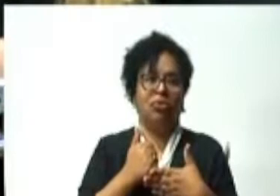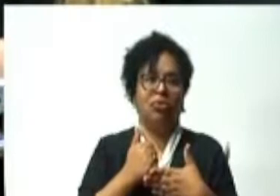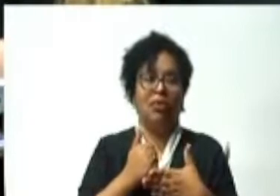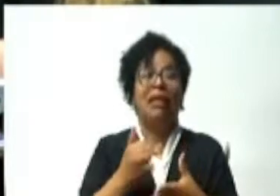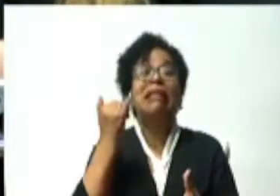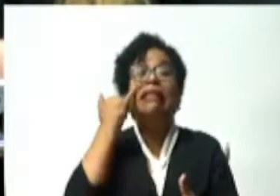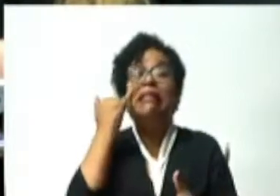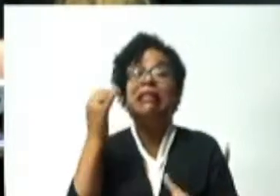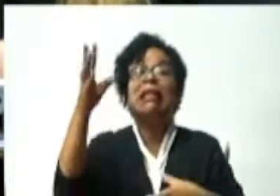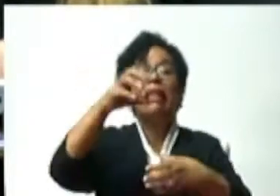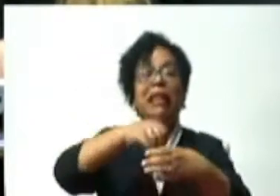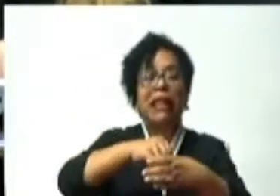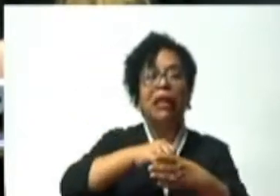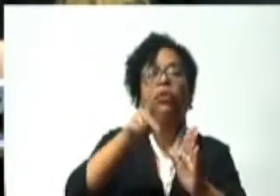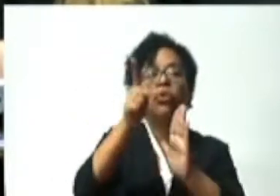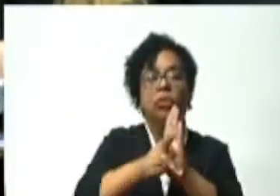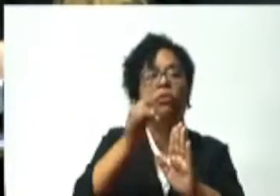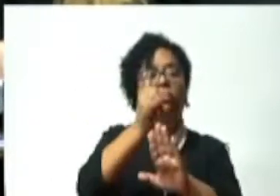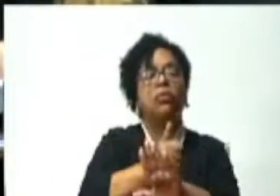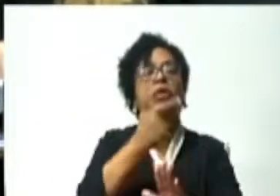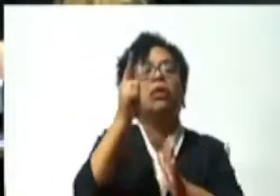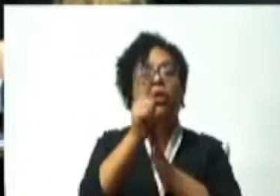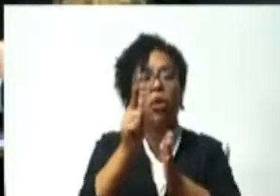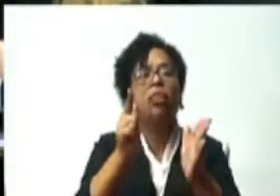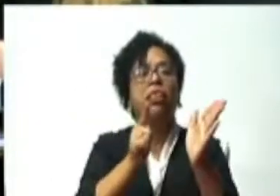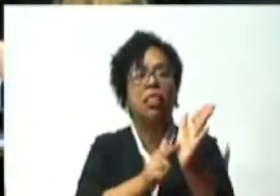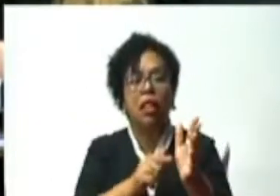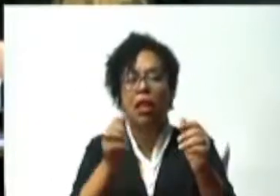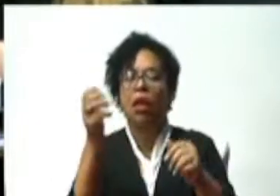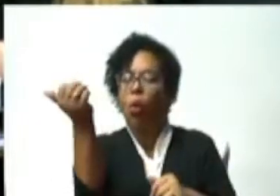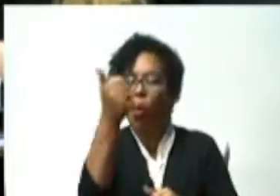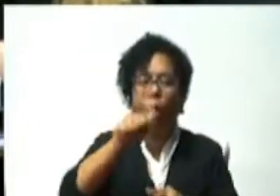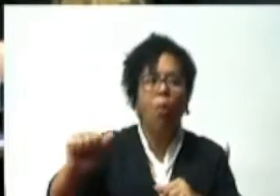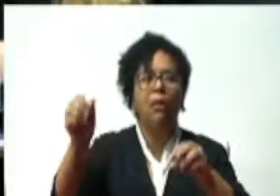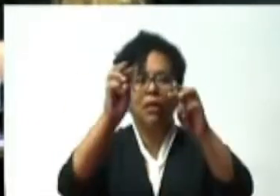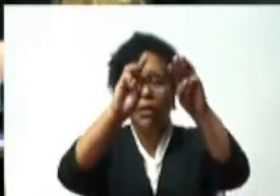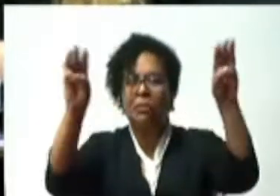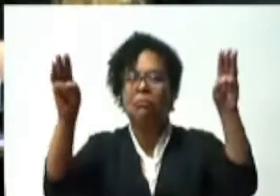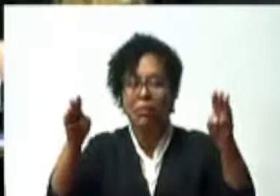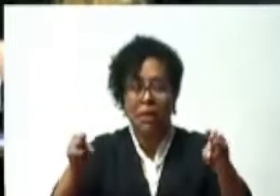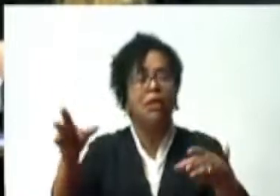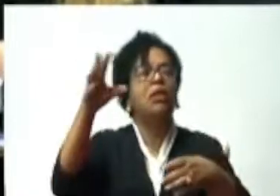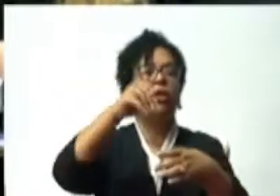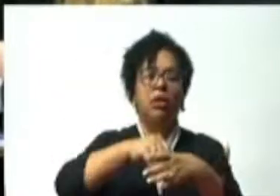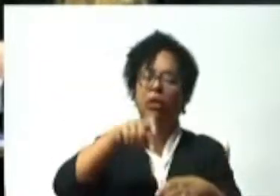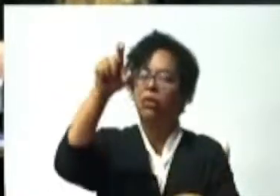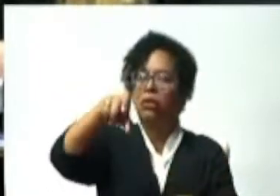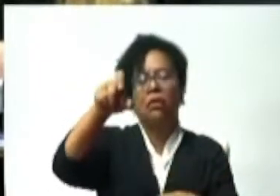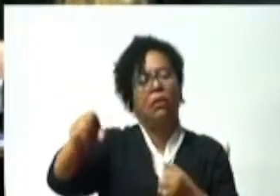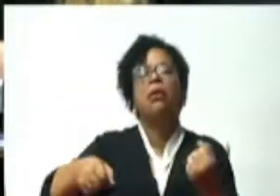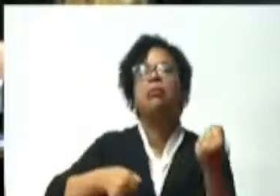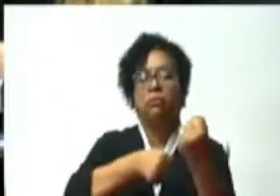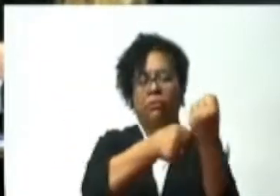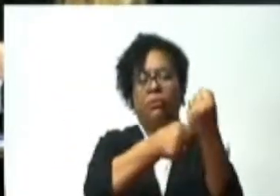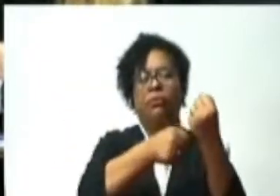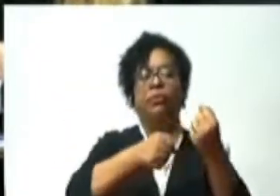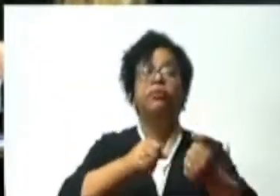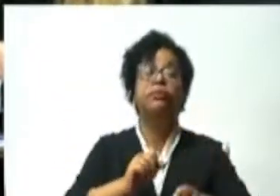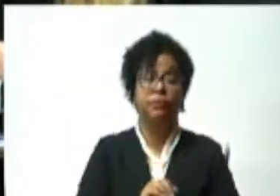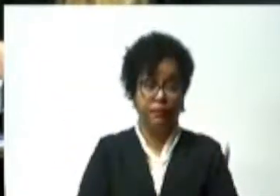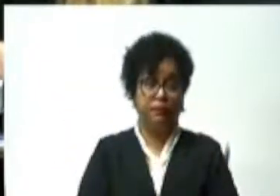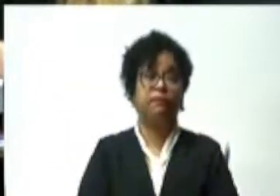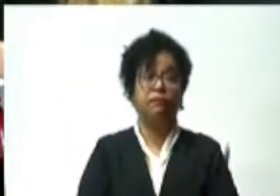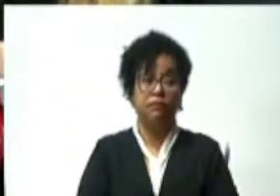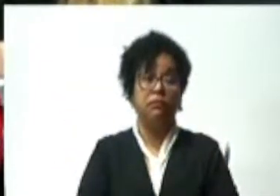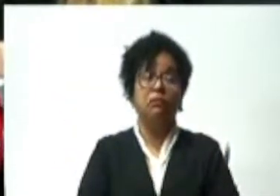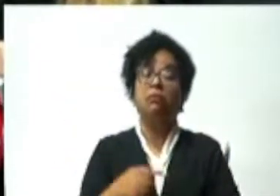de las comisiones de trabajo de aquí del Congreso Nacional y específicamente de la Cámara de Diputados. Yo le digo esto,